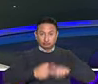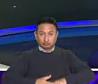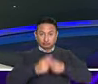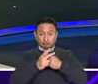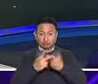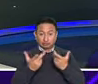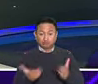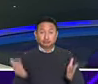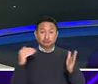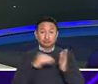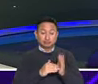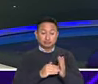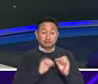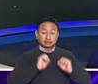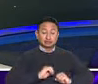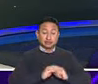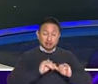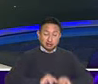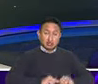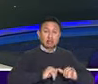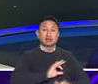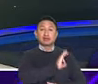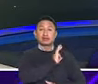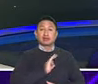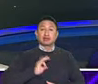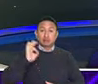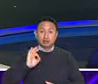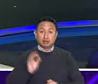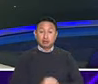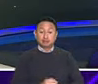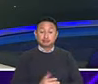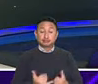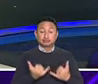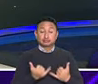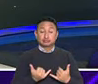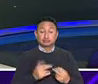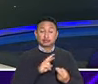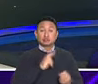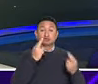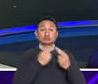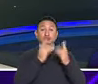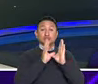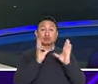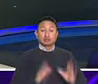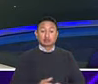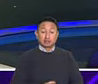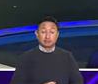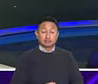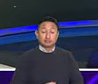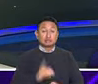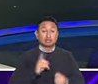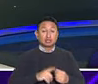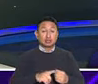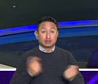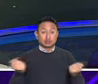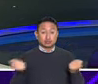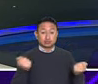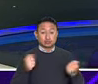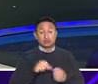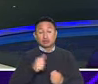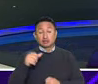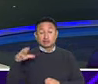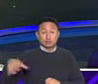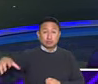la reelección pues sigue Paola Pavón. En este caso, la Revolución Ciudadana acoge a Quito, ¿no? Así es, y a otras